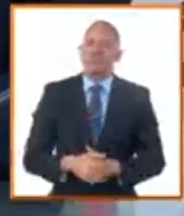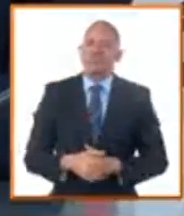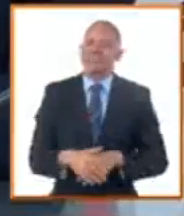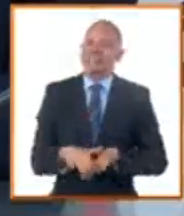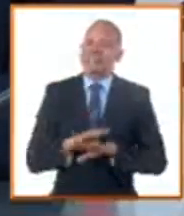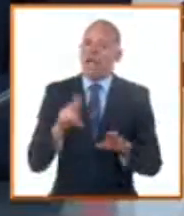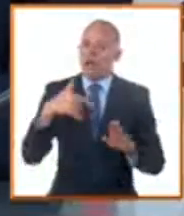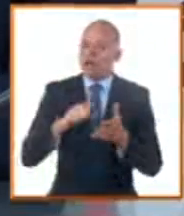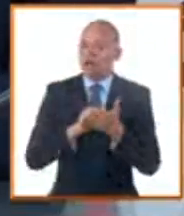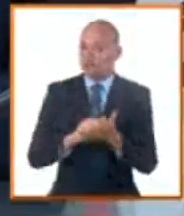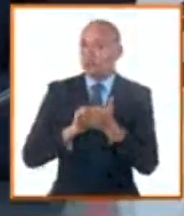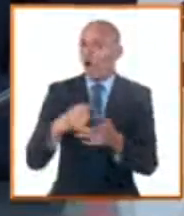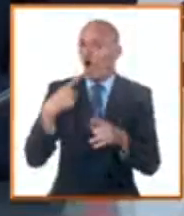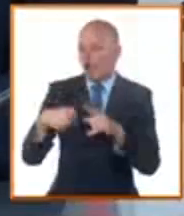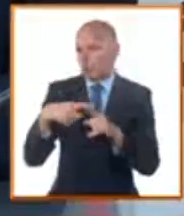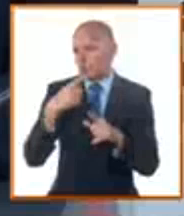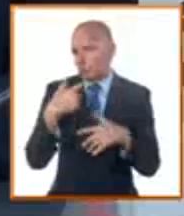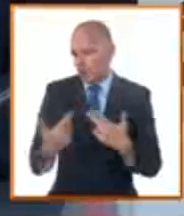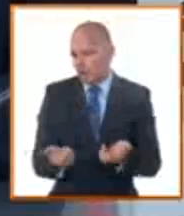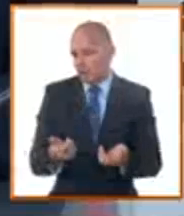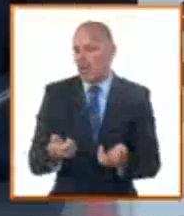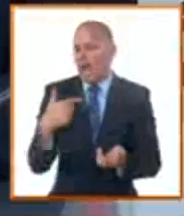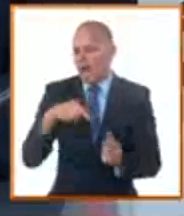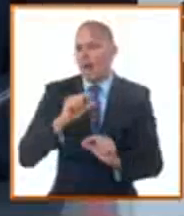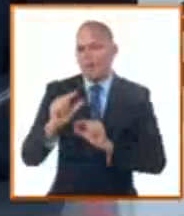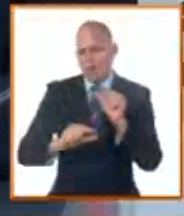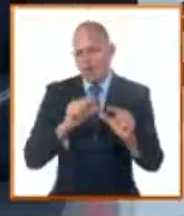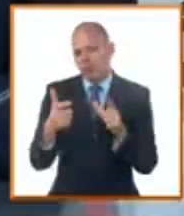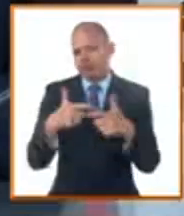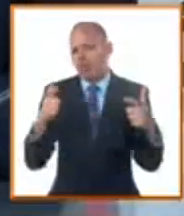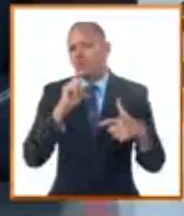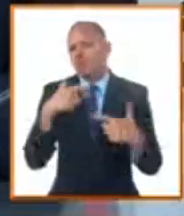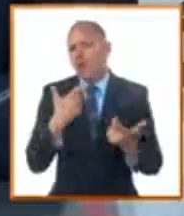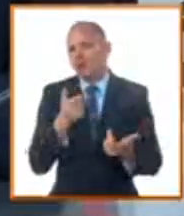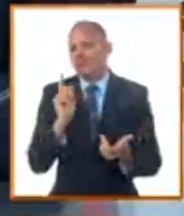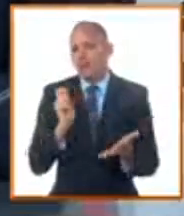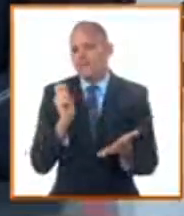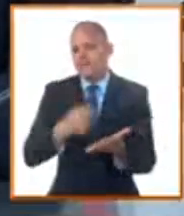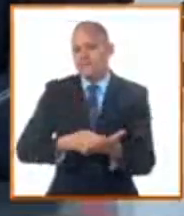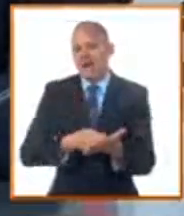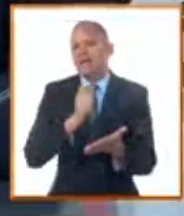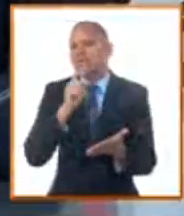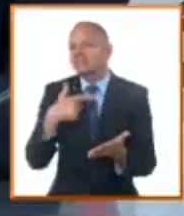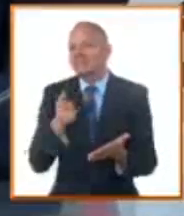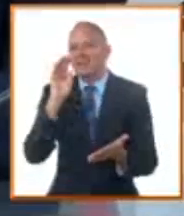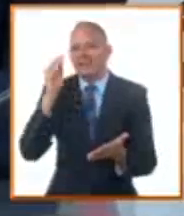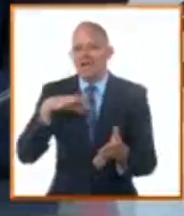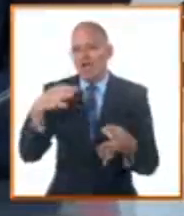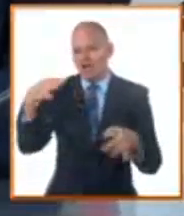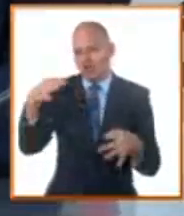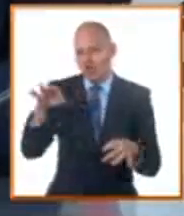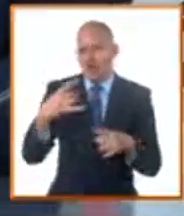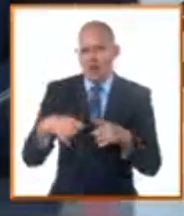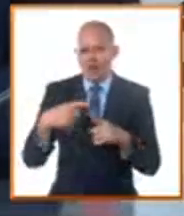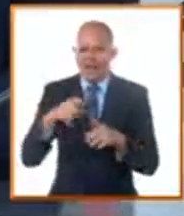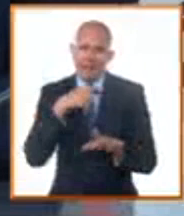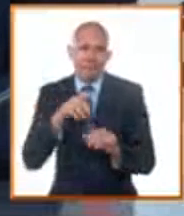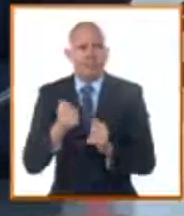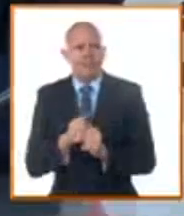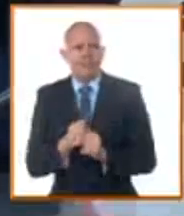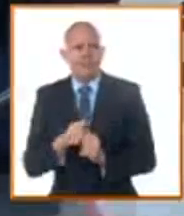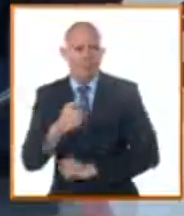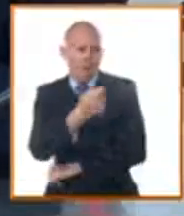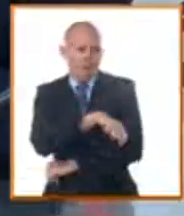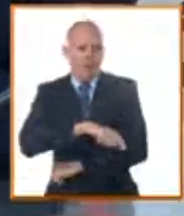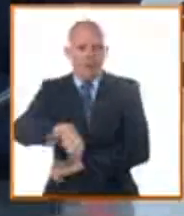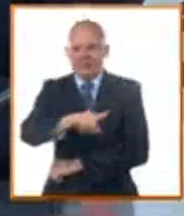hemos en extensión aún todavía, que es el pago electrónico del impuesto sobre documentos públicos, lo que la población le llama el